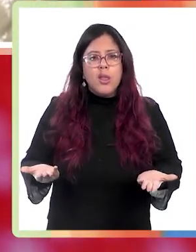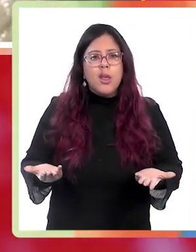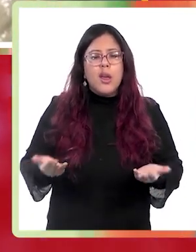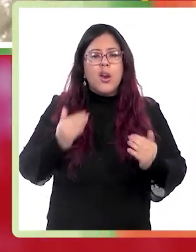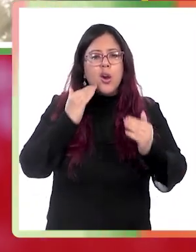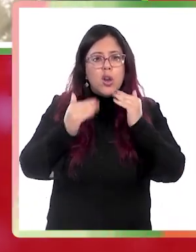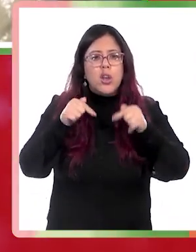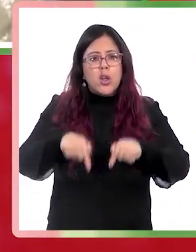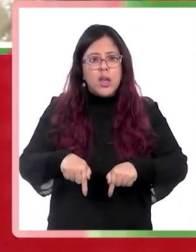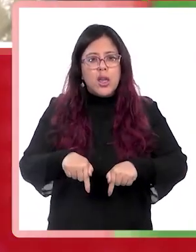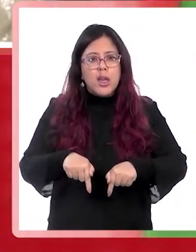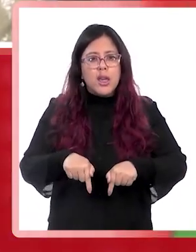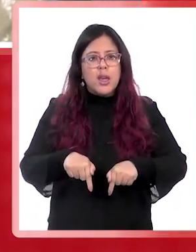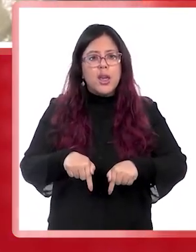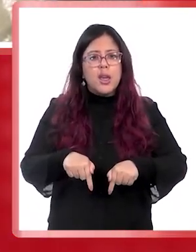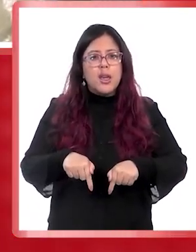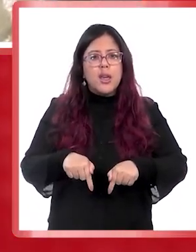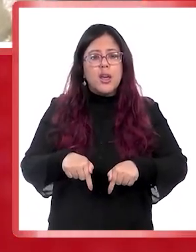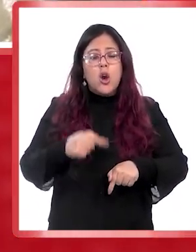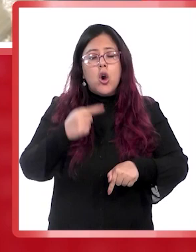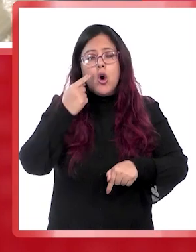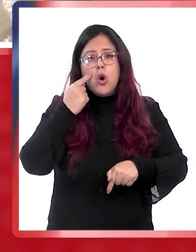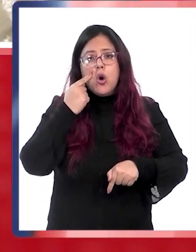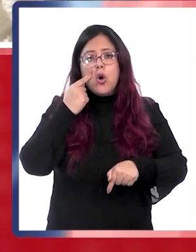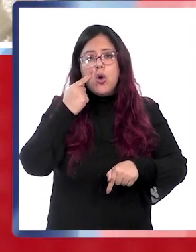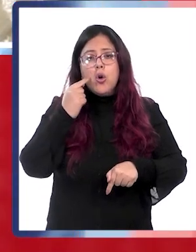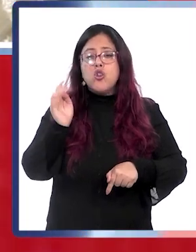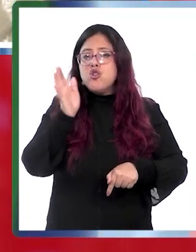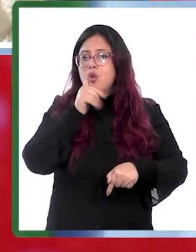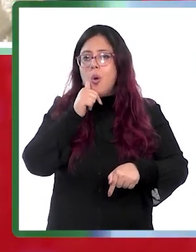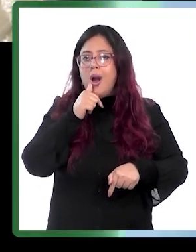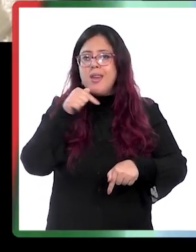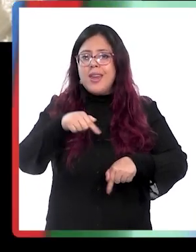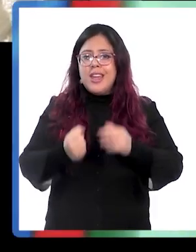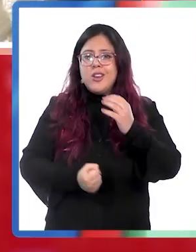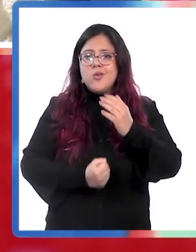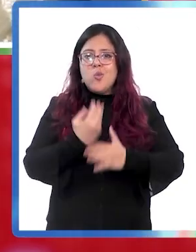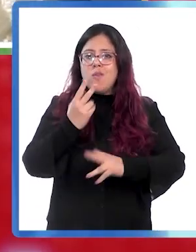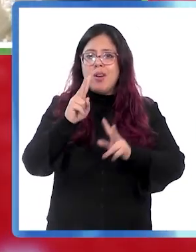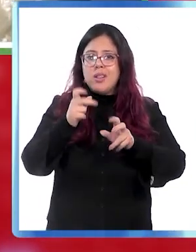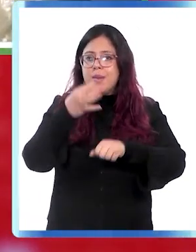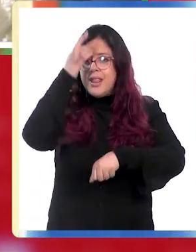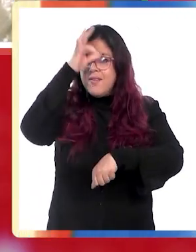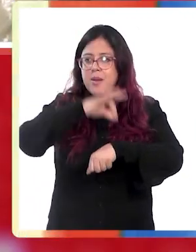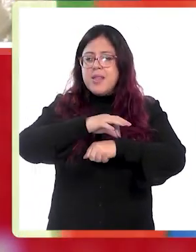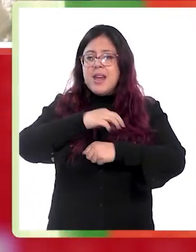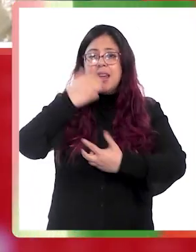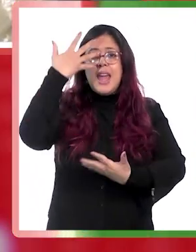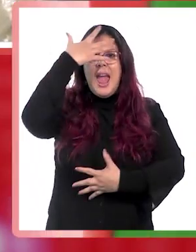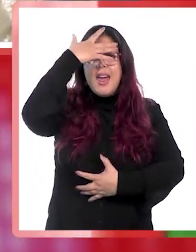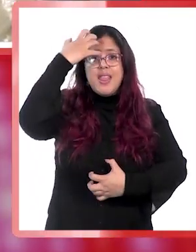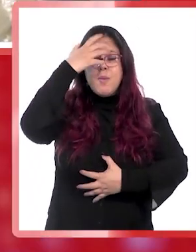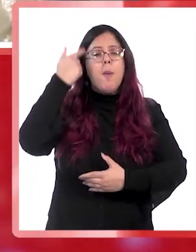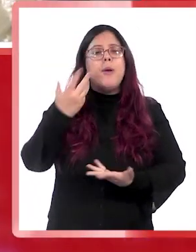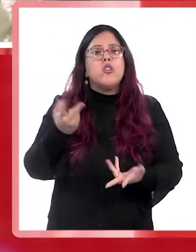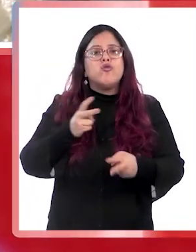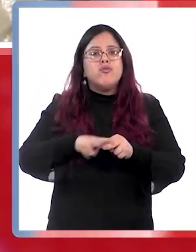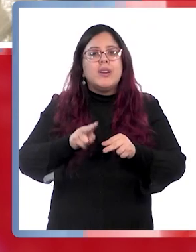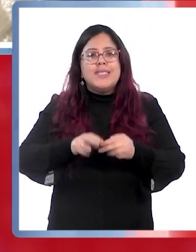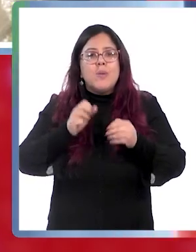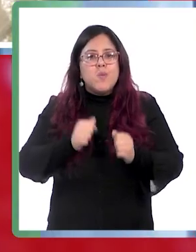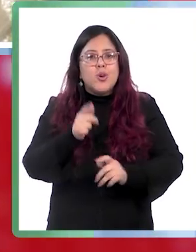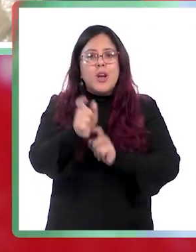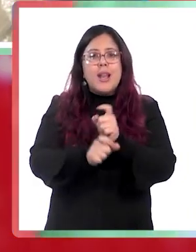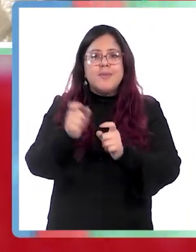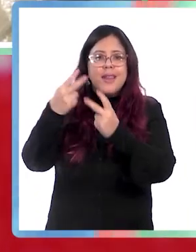niños acá? Que claro, insisto, no ha llegado la cepa todavía, la nueva cepa a Chile, pero ¿qué se puede hacer con esta gente